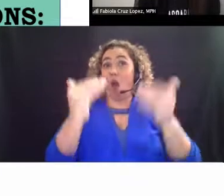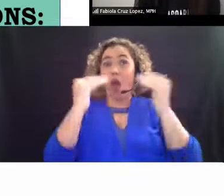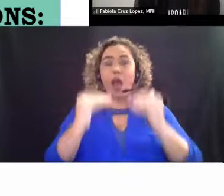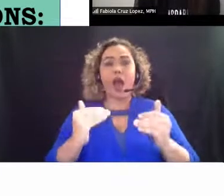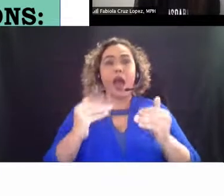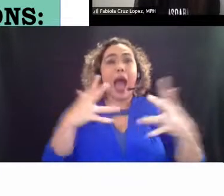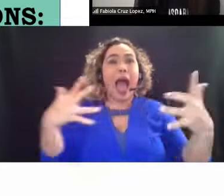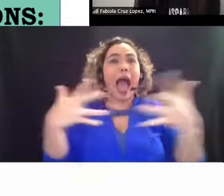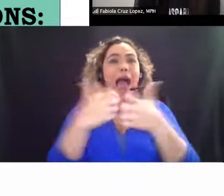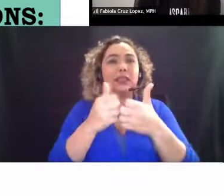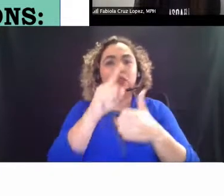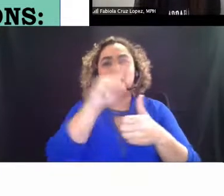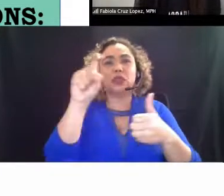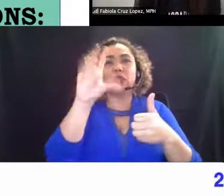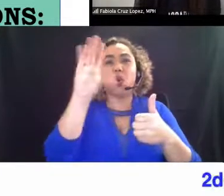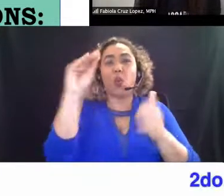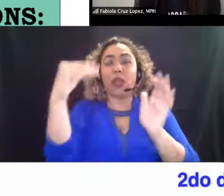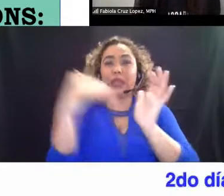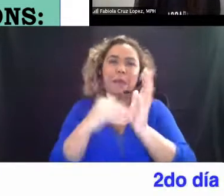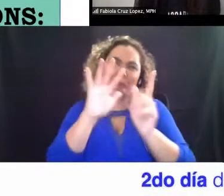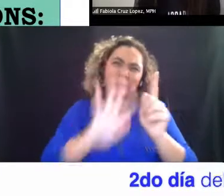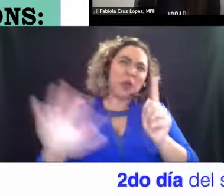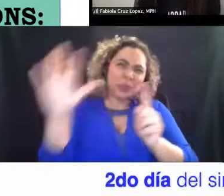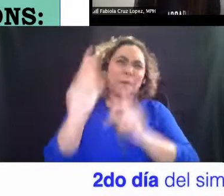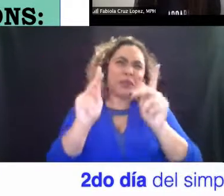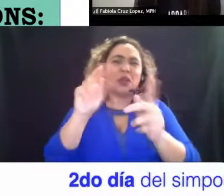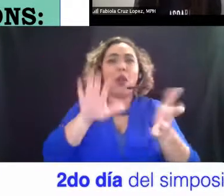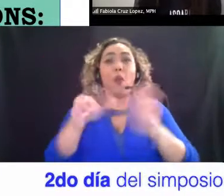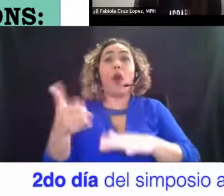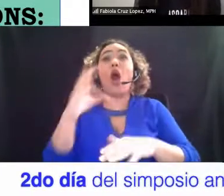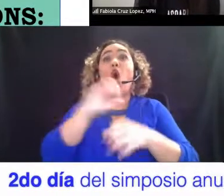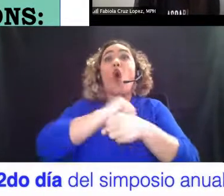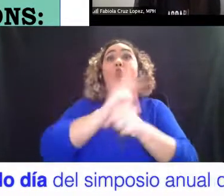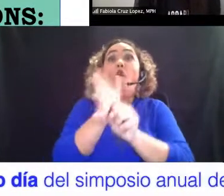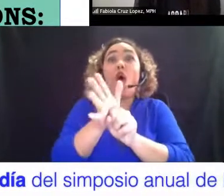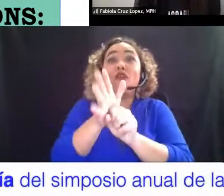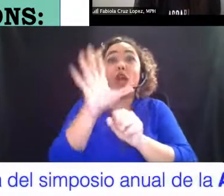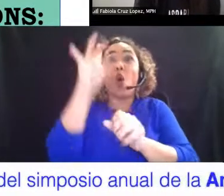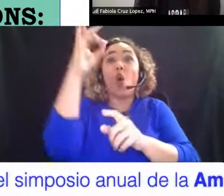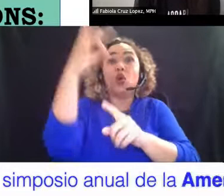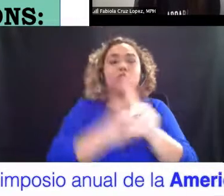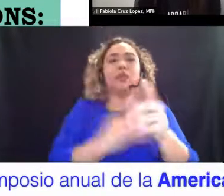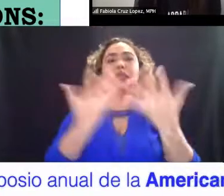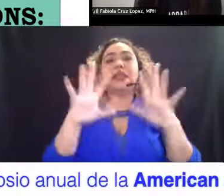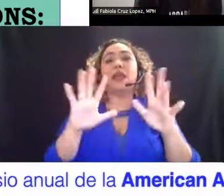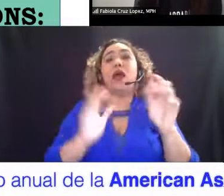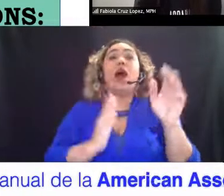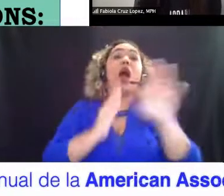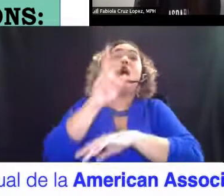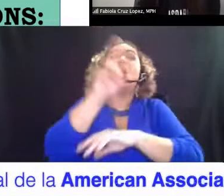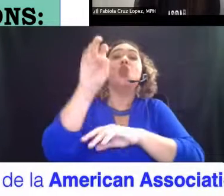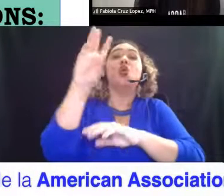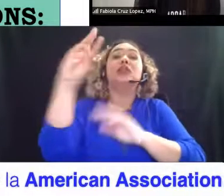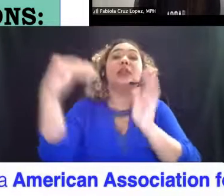accidentes con unos 150,000 aproximadamente. El COVID en 8 meses ya ha causado más de 260,000 muertes. Esto es